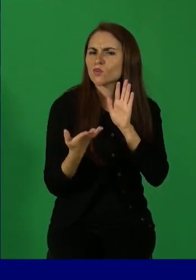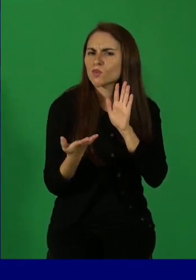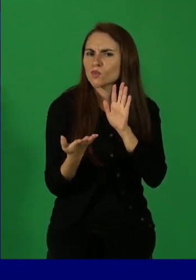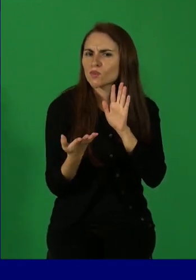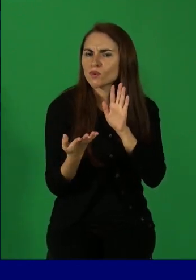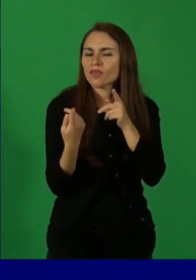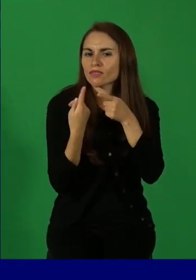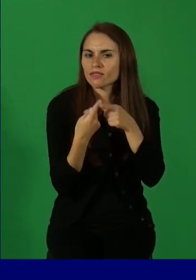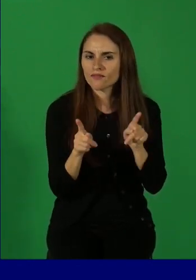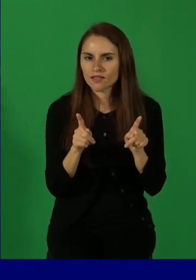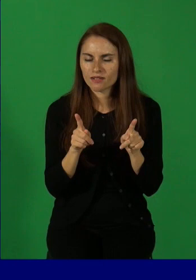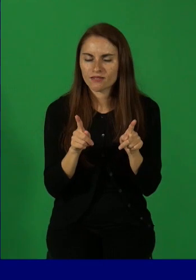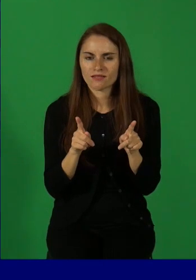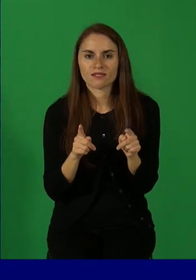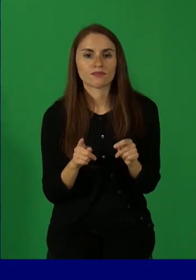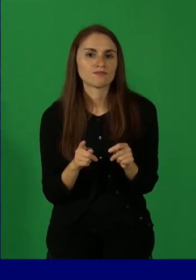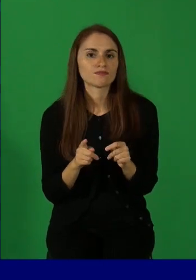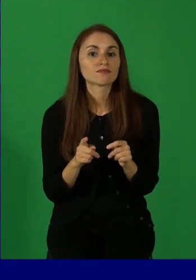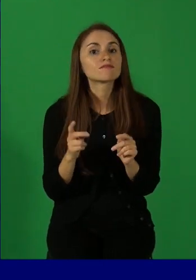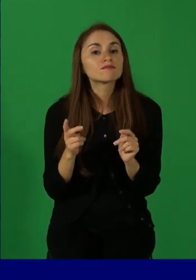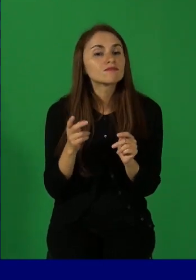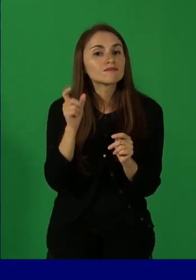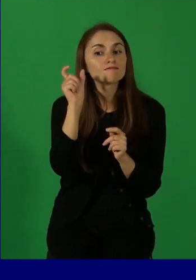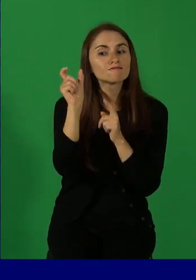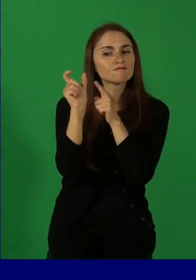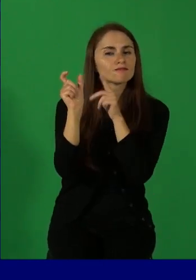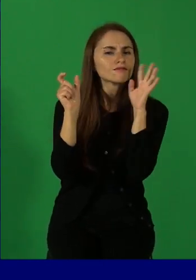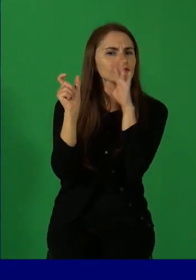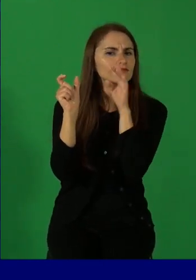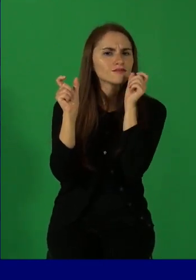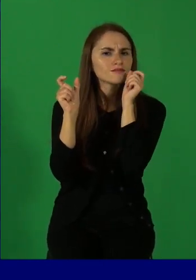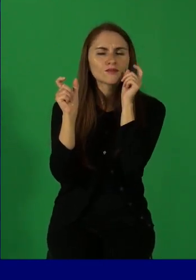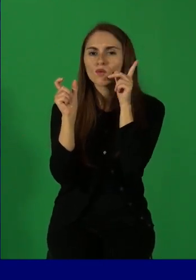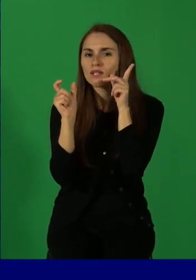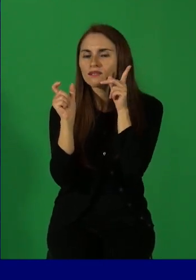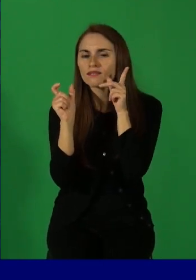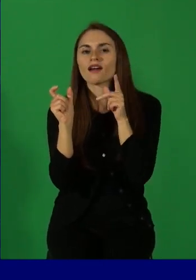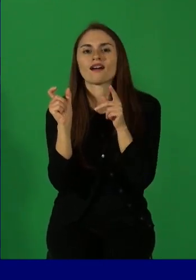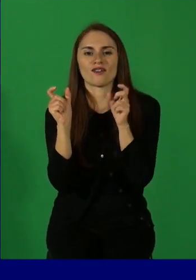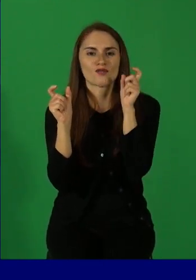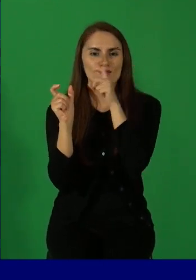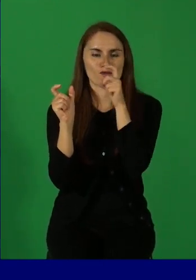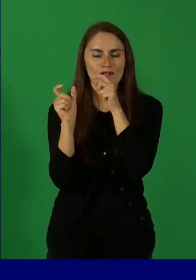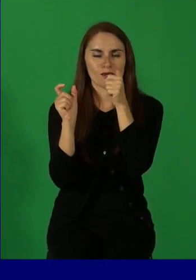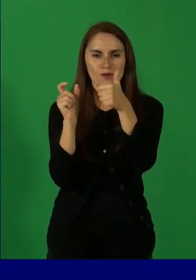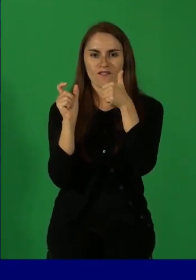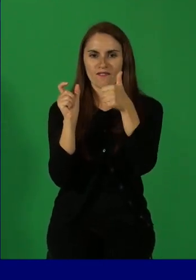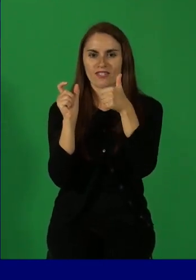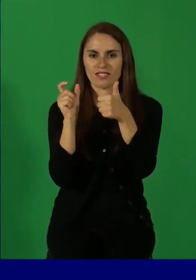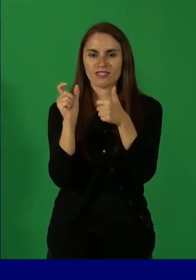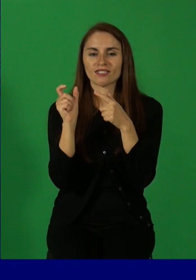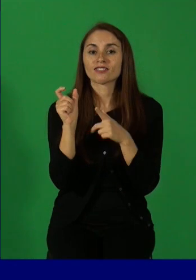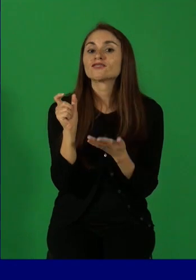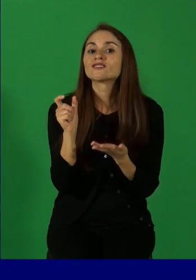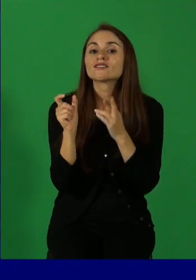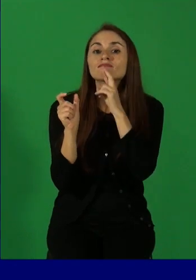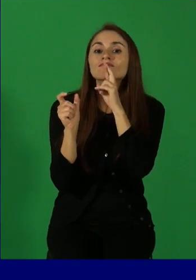signos? Diferentes. ¿Cuál es la ficha entonces que vamos a ocupar? La roja. Súper bien. Por lo tanto, nuestro